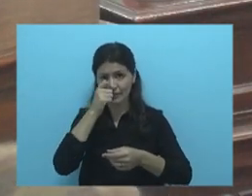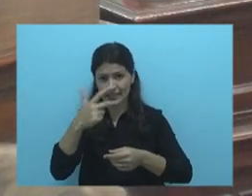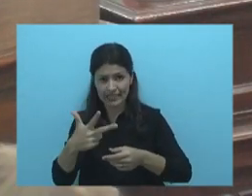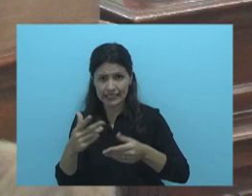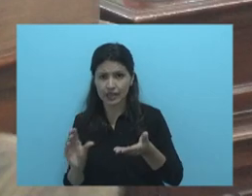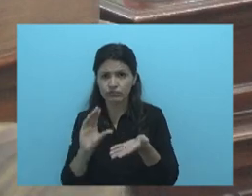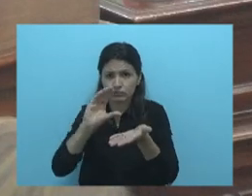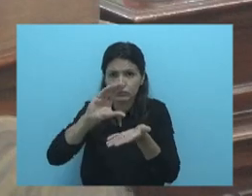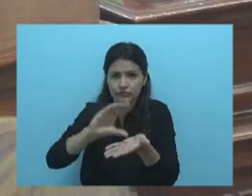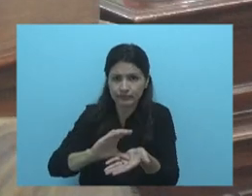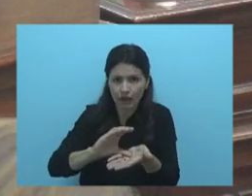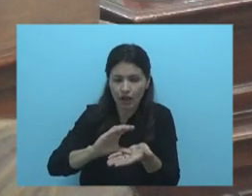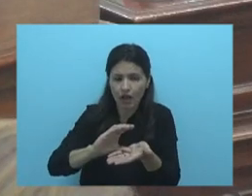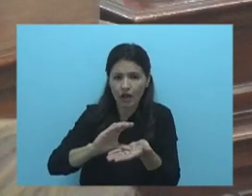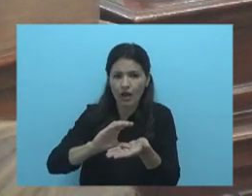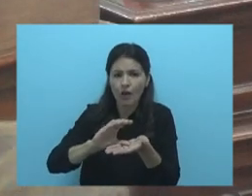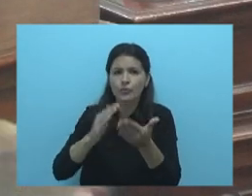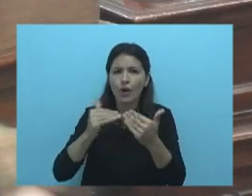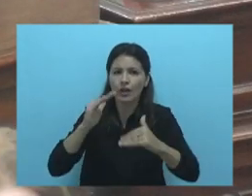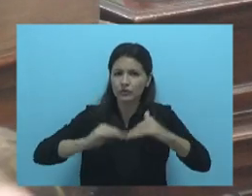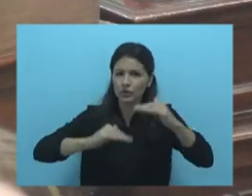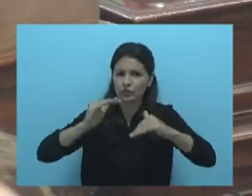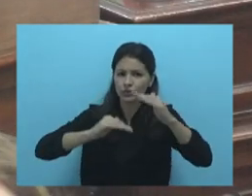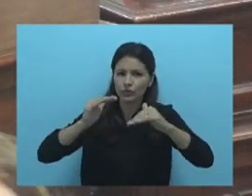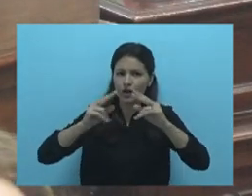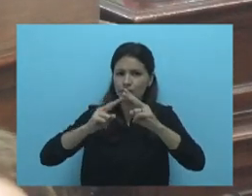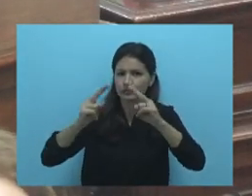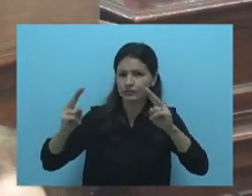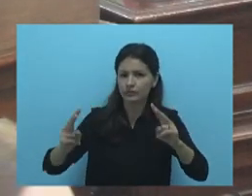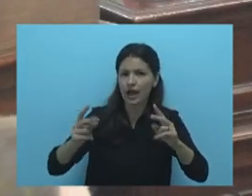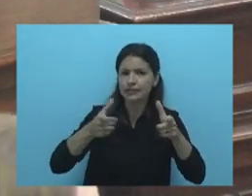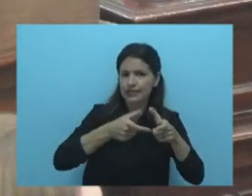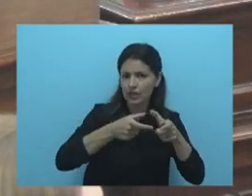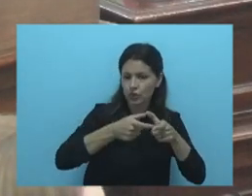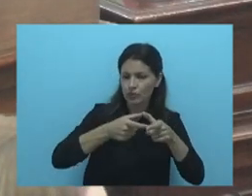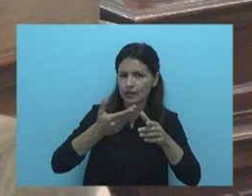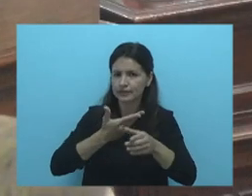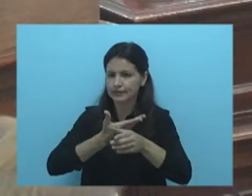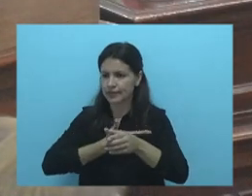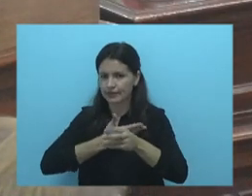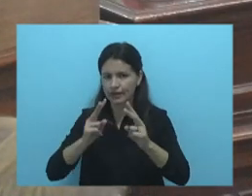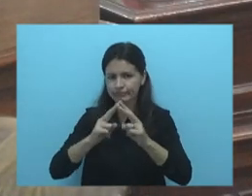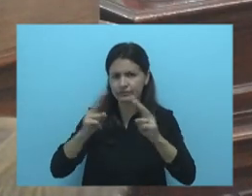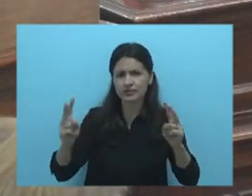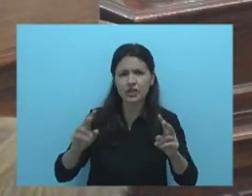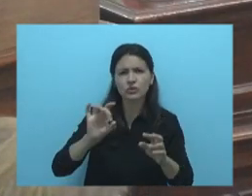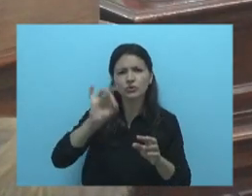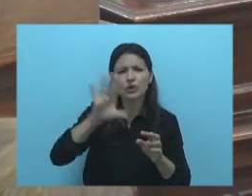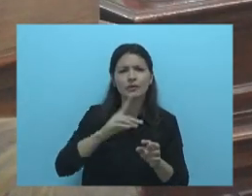incluyó una partida para la construcción de la nueva conexión vial entre Santo Tomé y Santa Fe de apenas